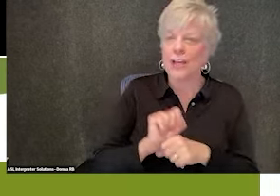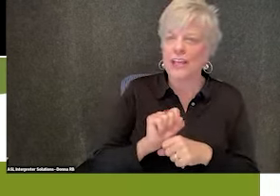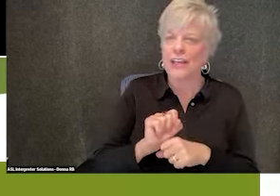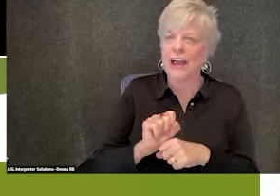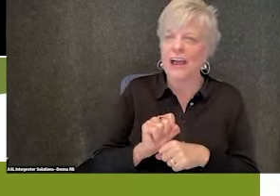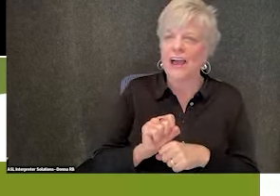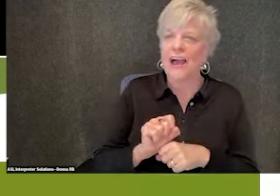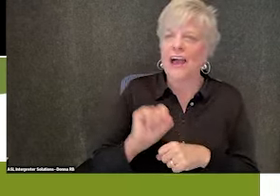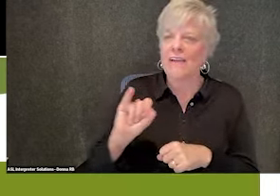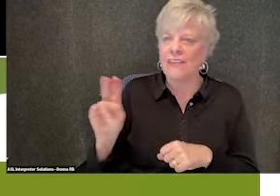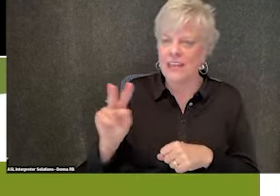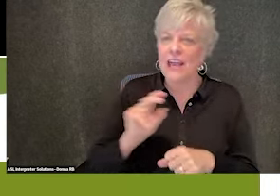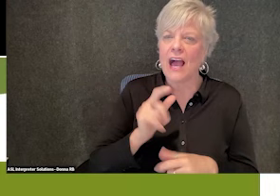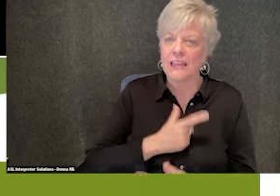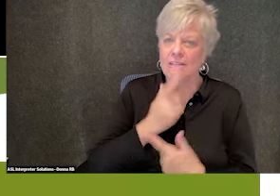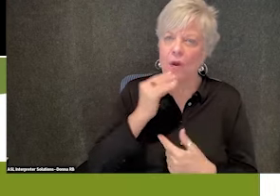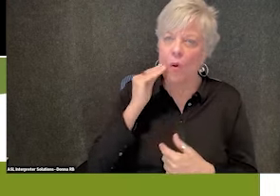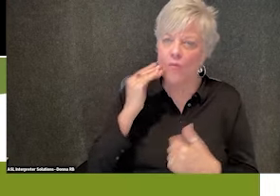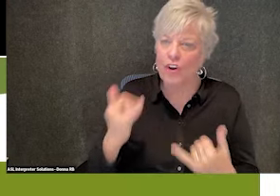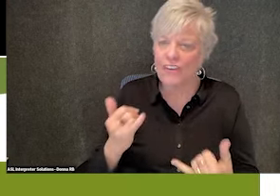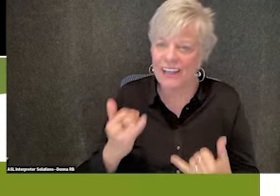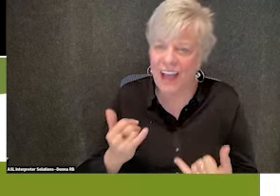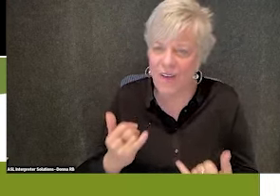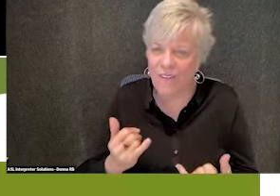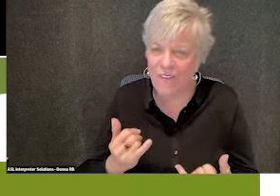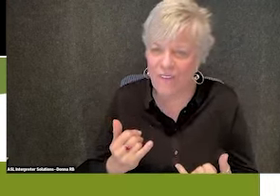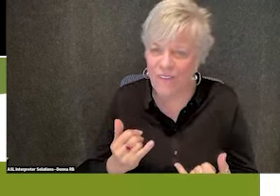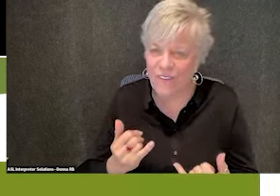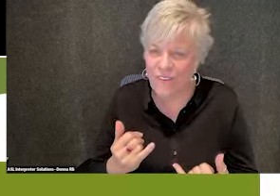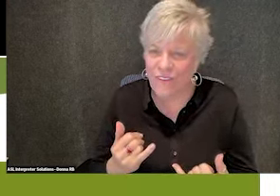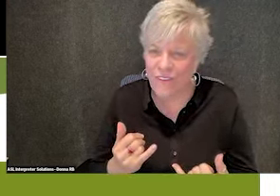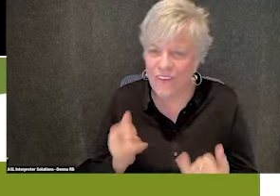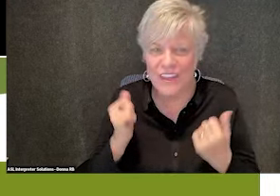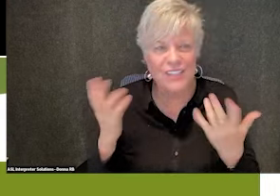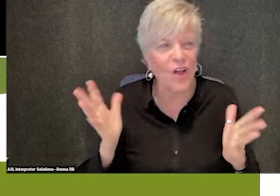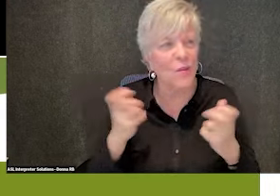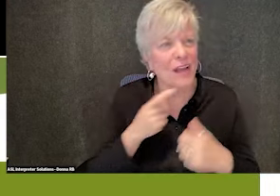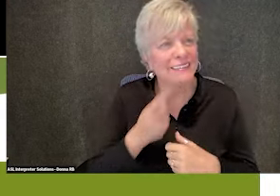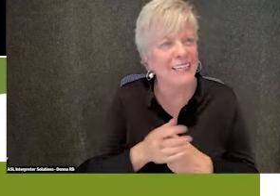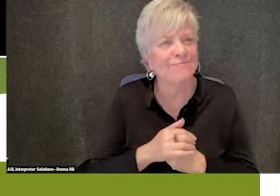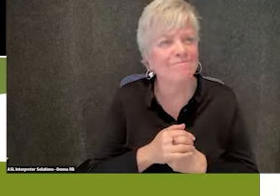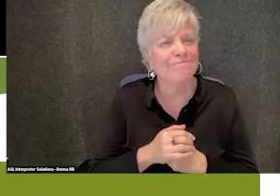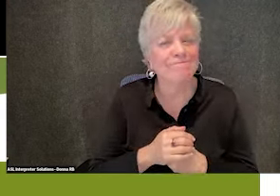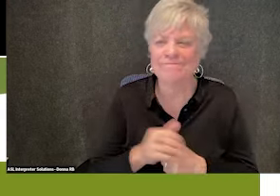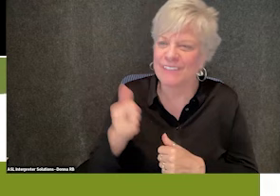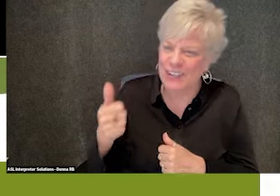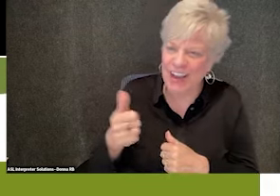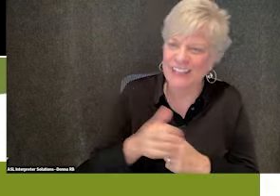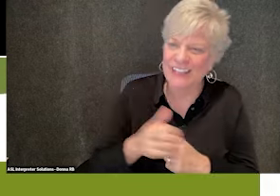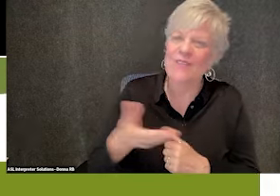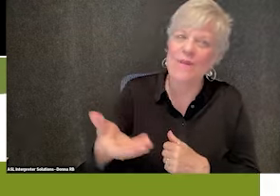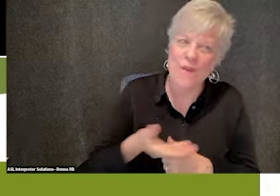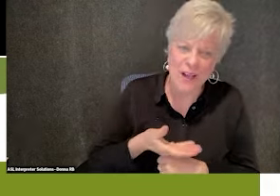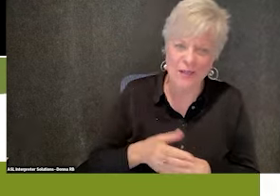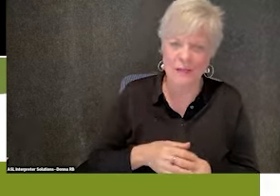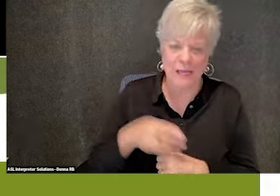quiere presentarse, hola a todos, yo soy Patty Becker. Yo también vivo en la casa con William.